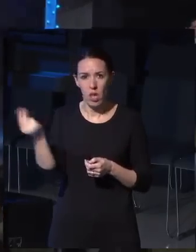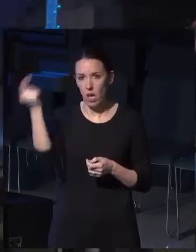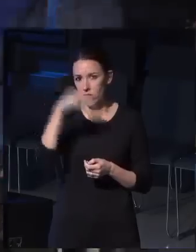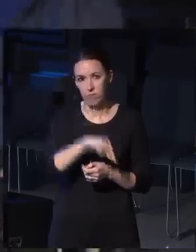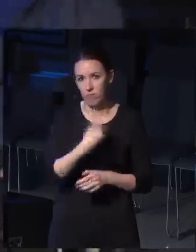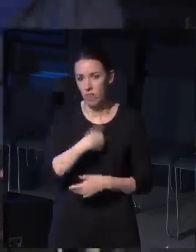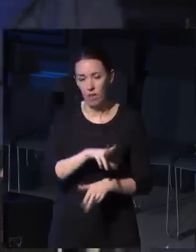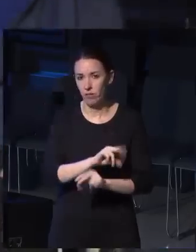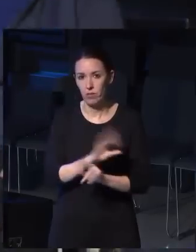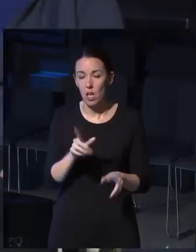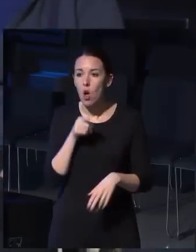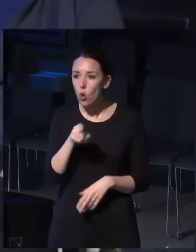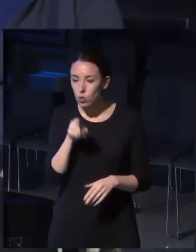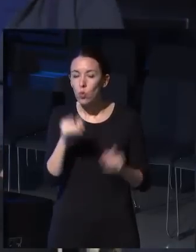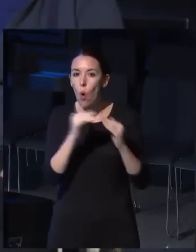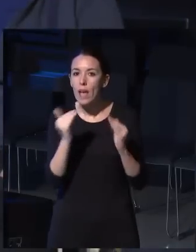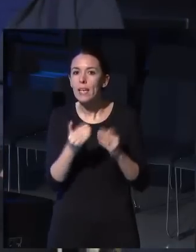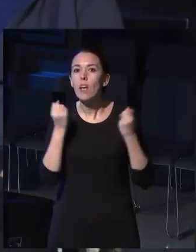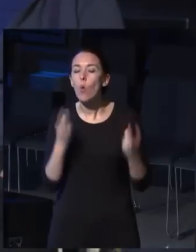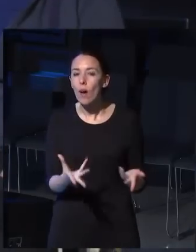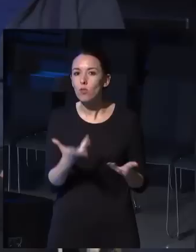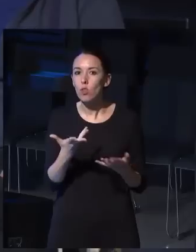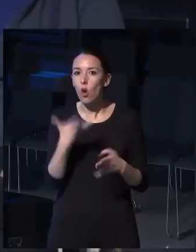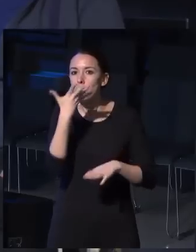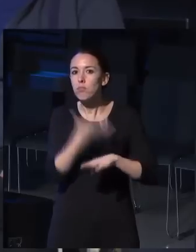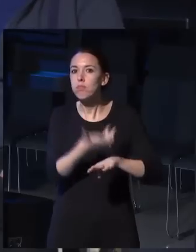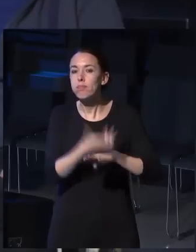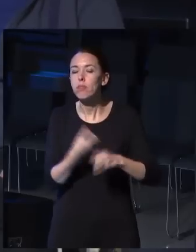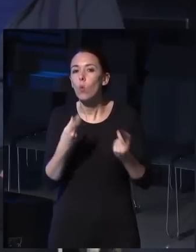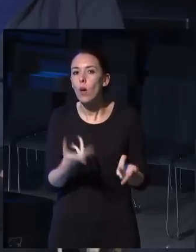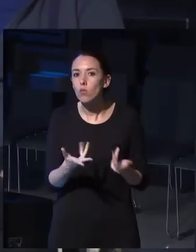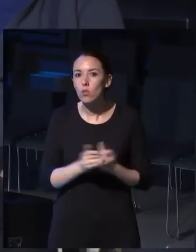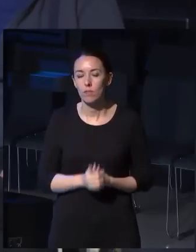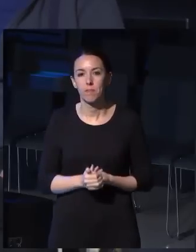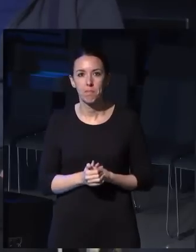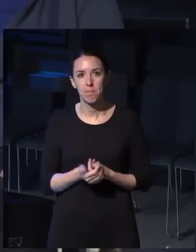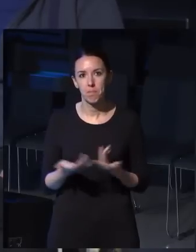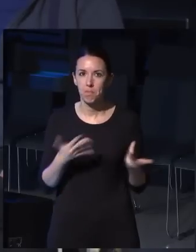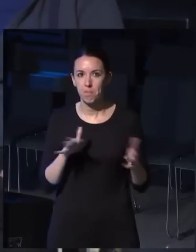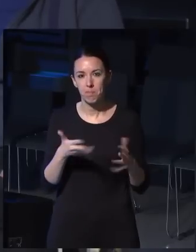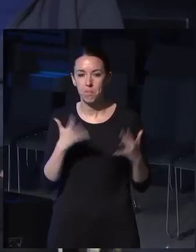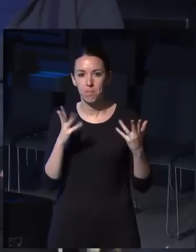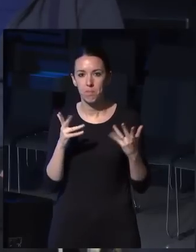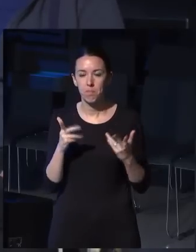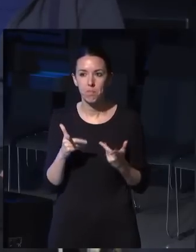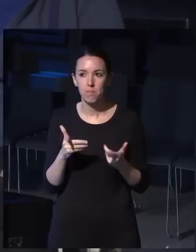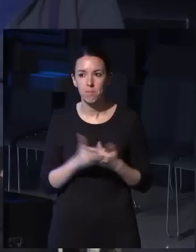acabó. Pero tú en casa, ¿cuántos discos se han grabado aproximadamente? Yo que calculo que...